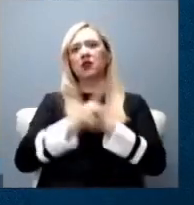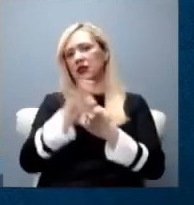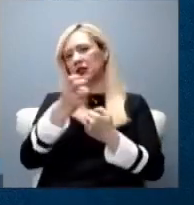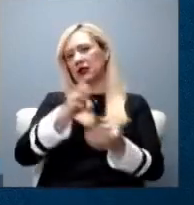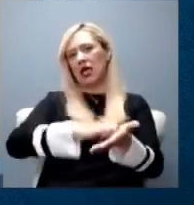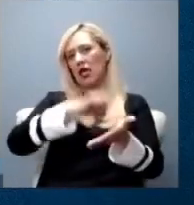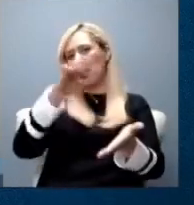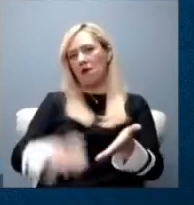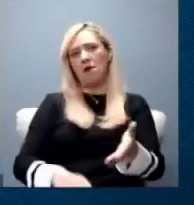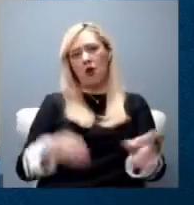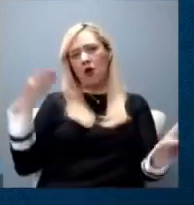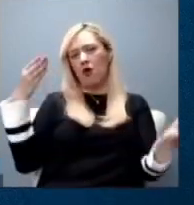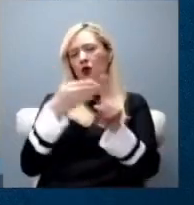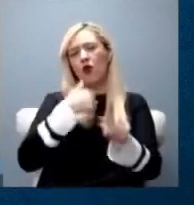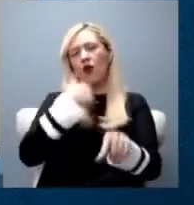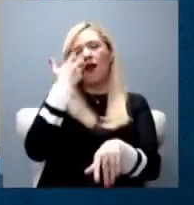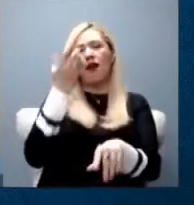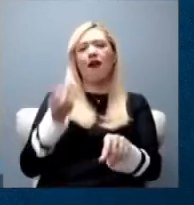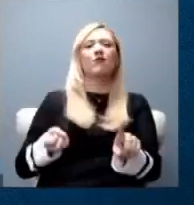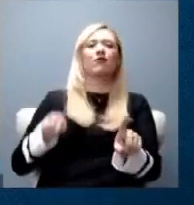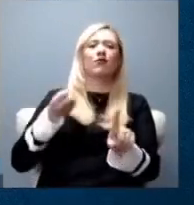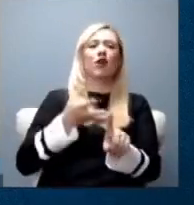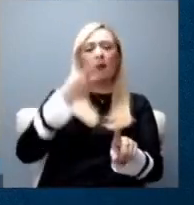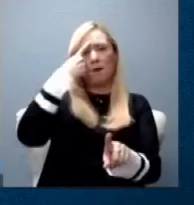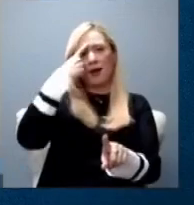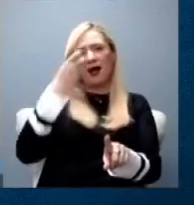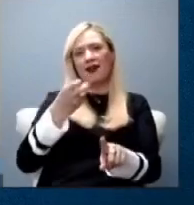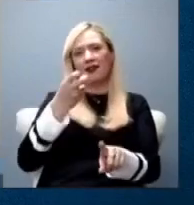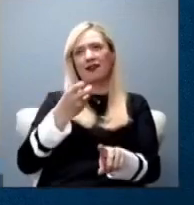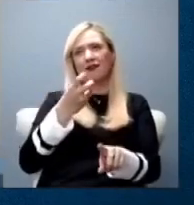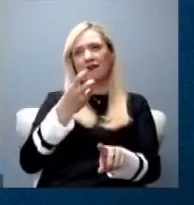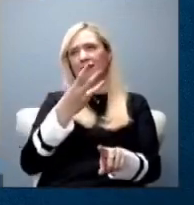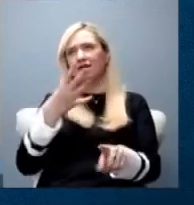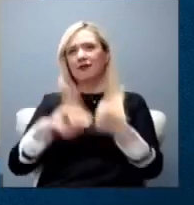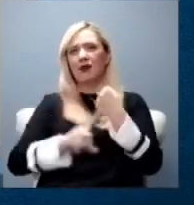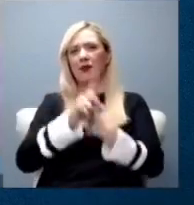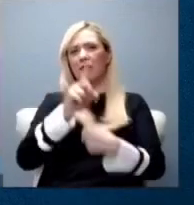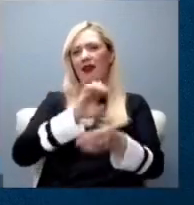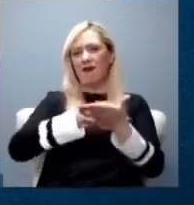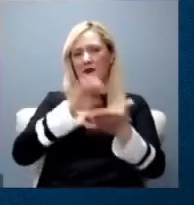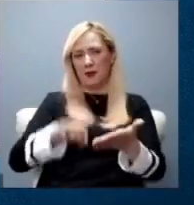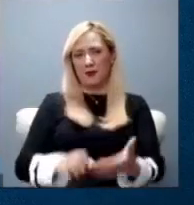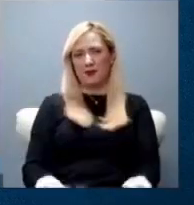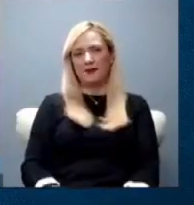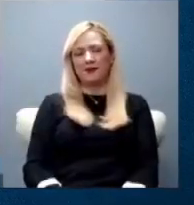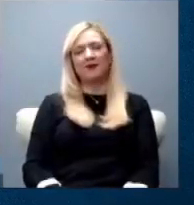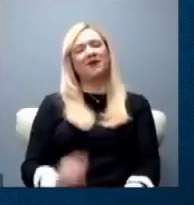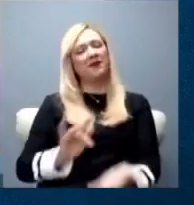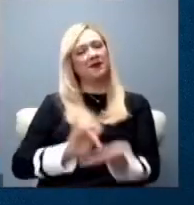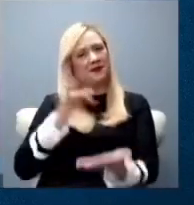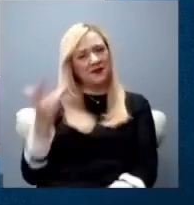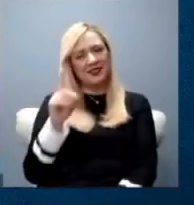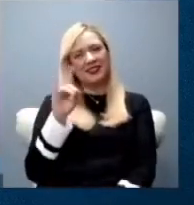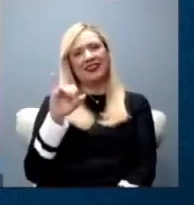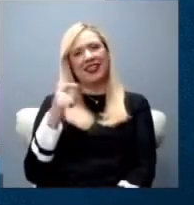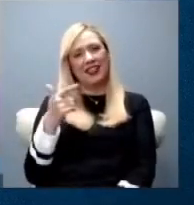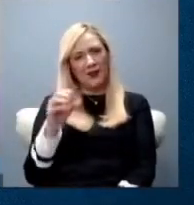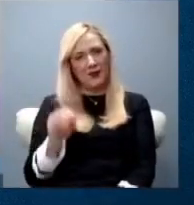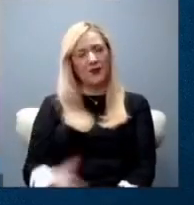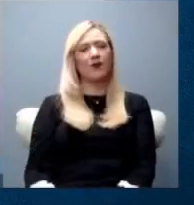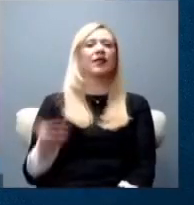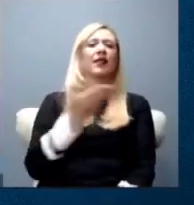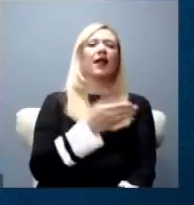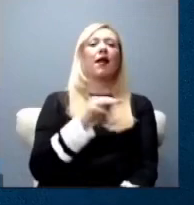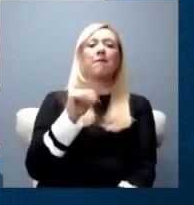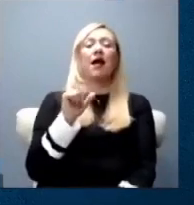muy concreto que quería agregar con relación a estos tres casos que les mencioné, ¿no? Muchas gracias, Diego. Marcia, hay otro tema que